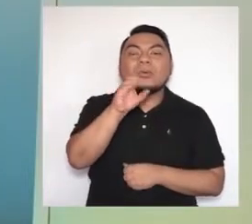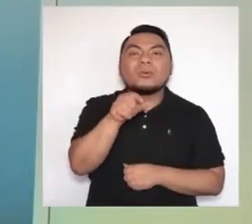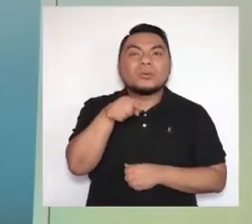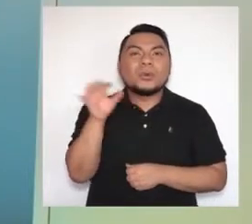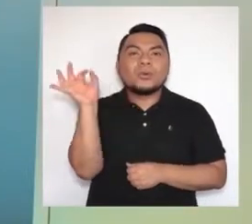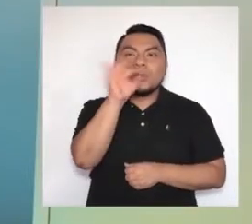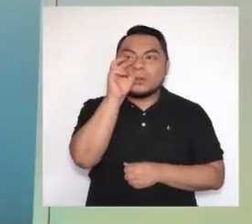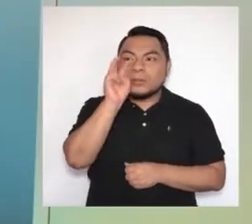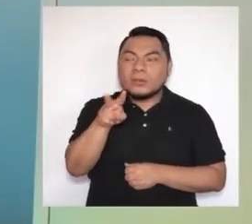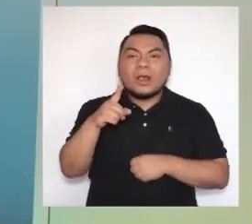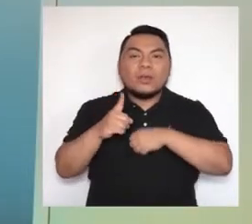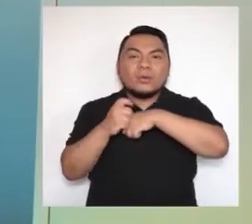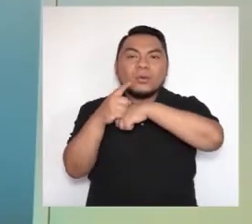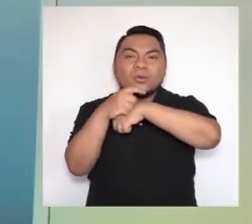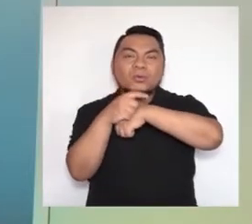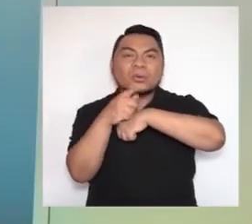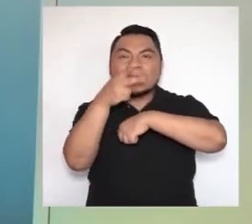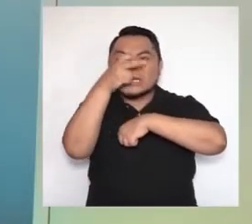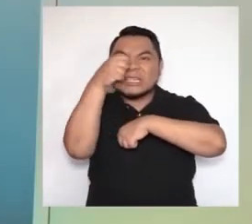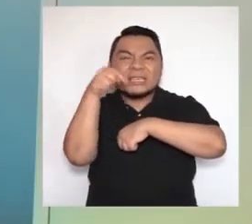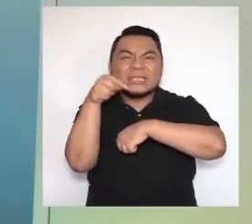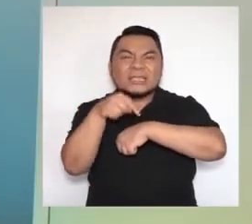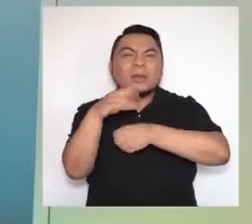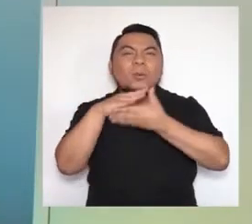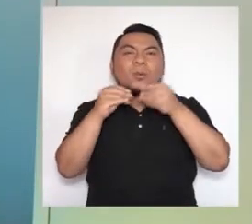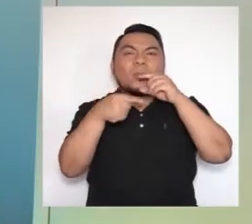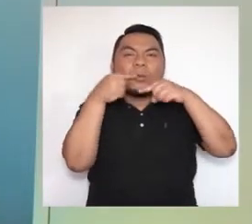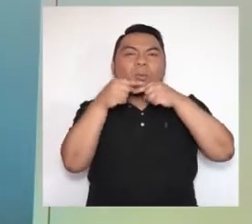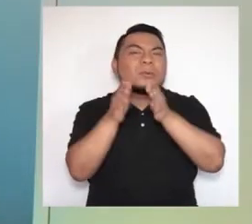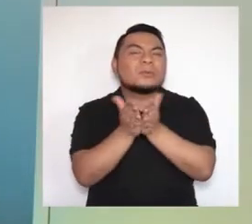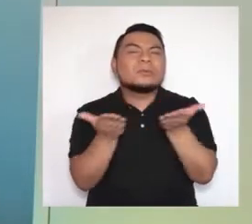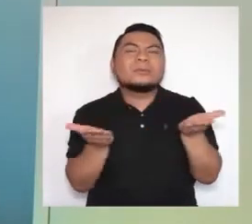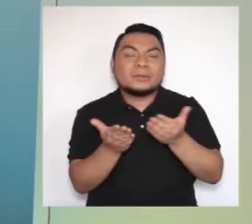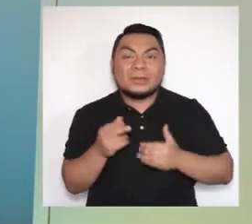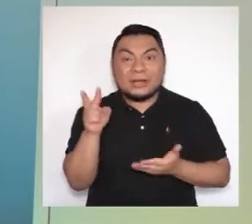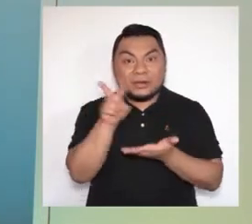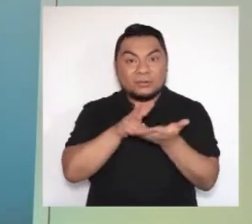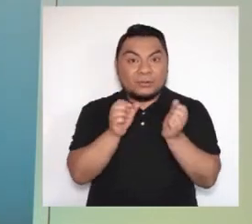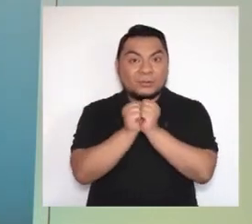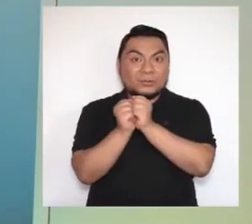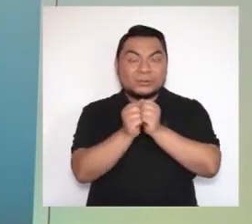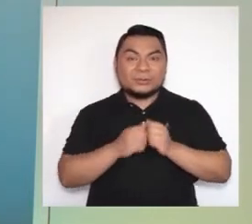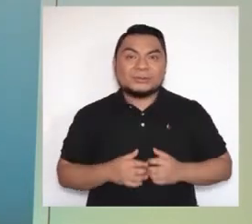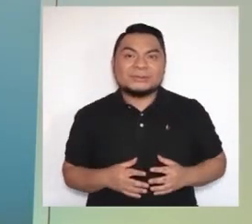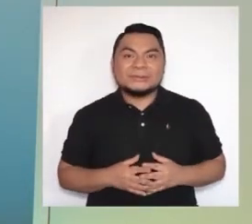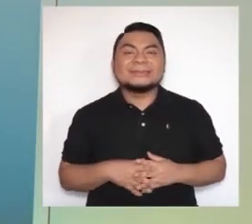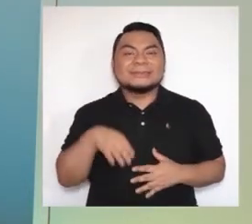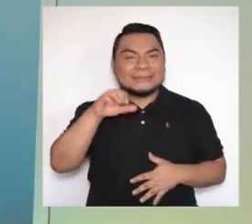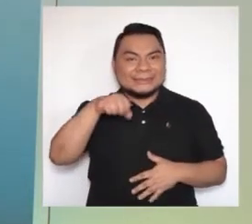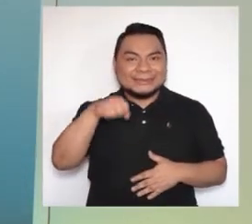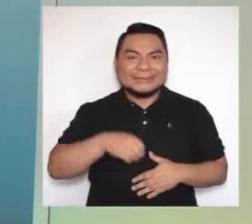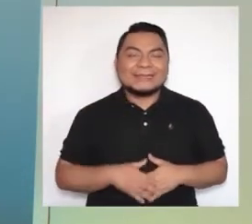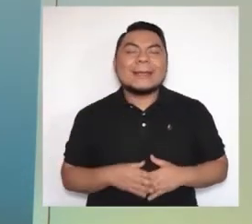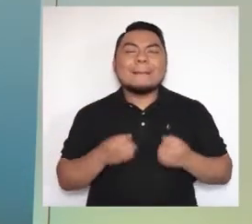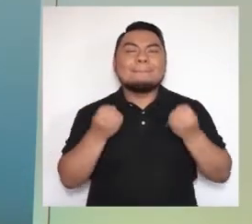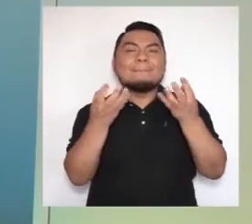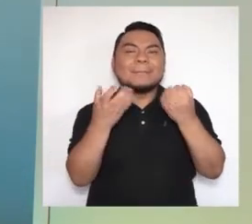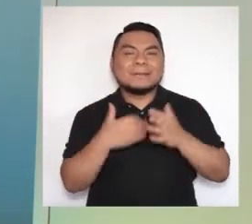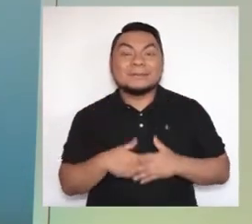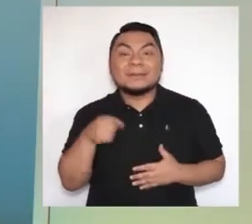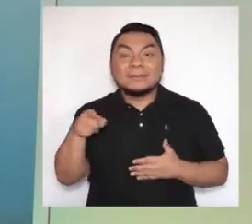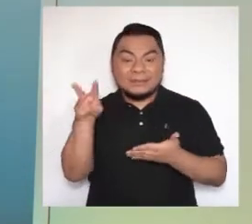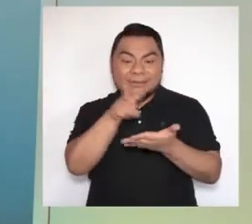había escuchado hablar de esa hormiga. ¿De qué tratará este cuento? ¿Lo leemos juntos? ¿Sí? Muy